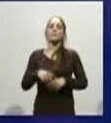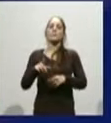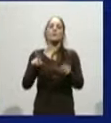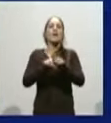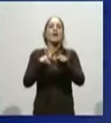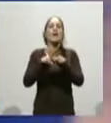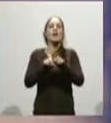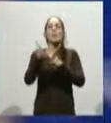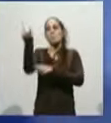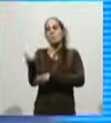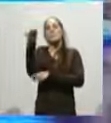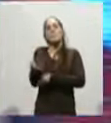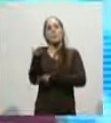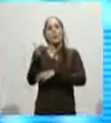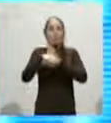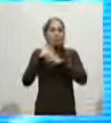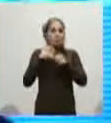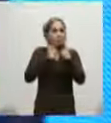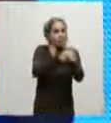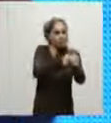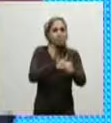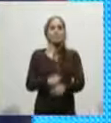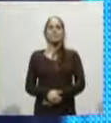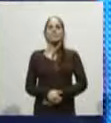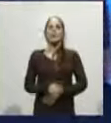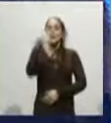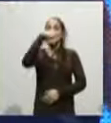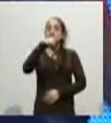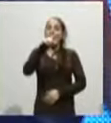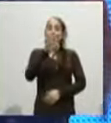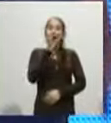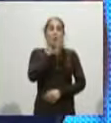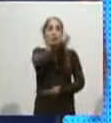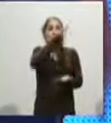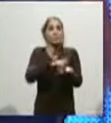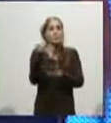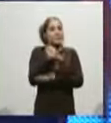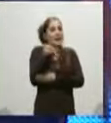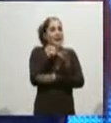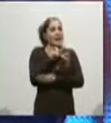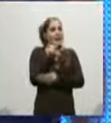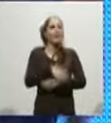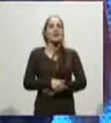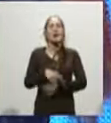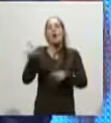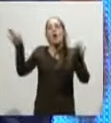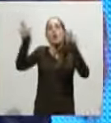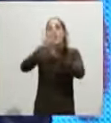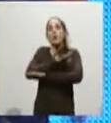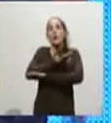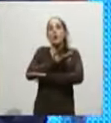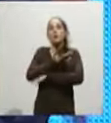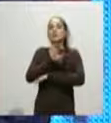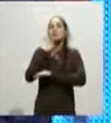referencia esta noche. Pero ahora lo que toca, ya sabes lo que es, ¿verdad, no? Sí. Es una noche en la que vamos a elegir al